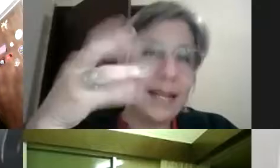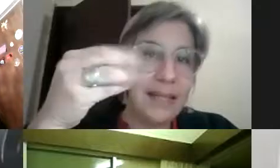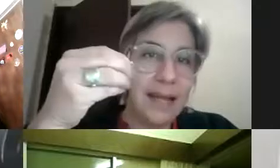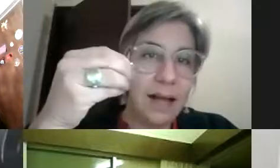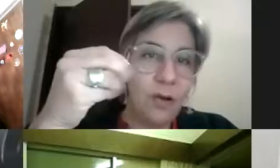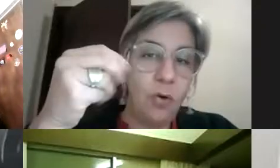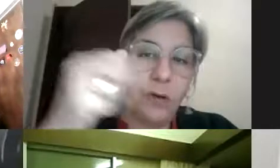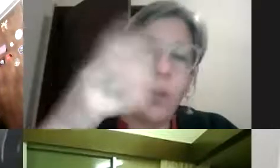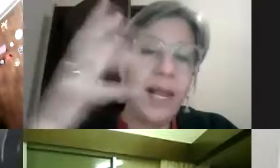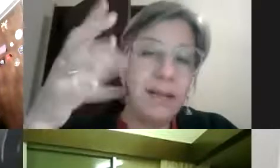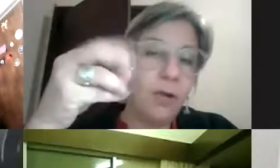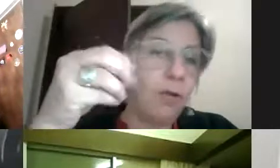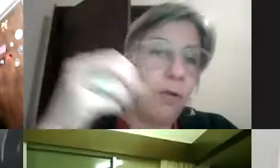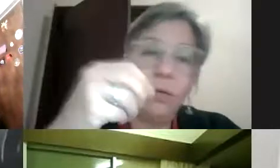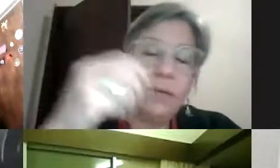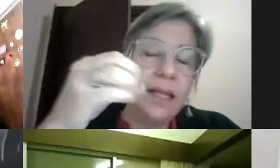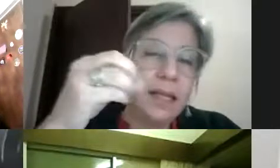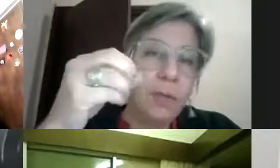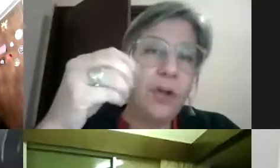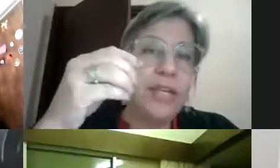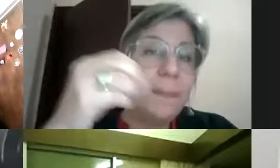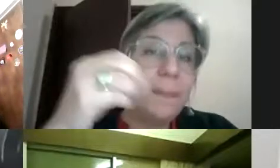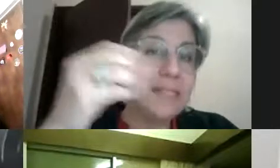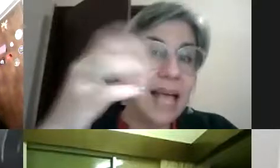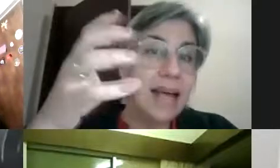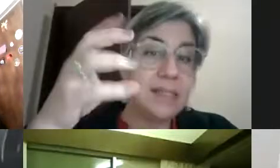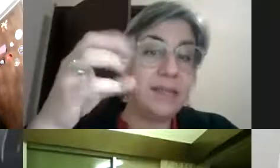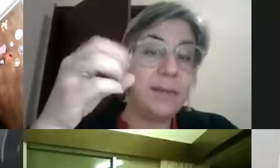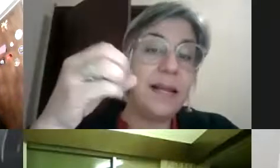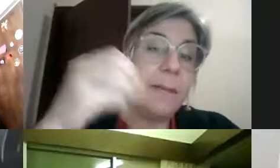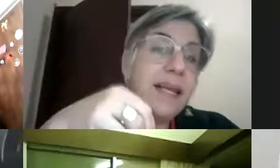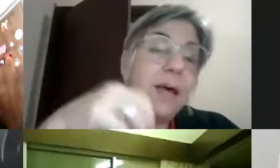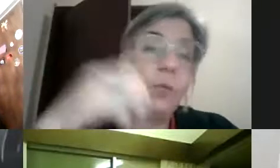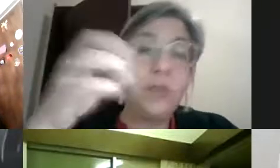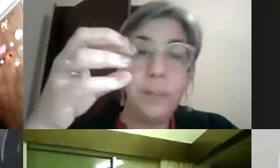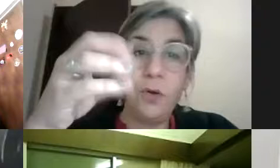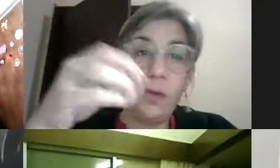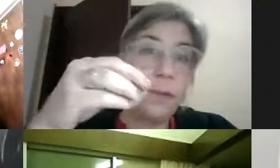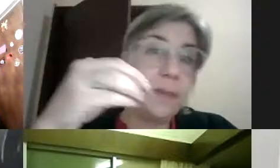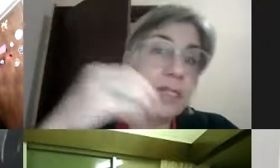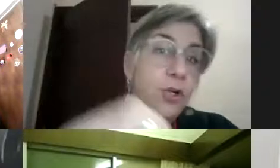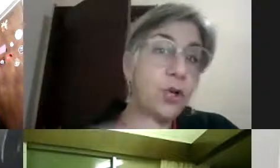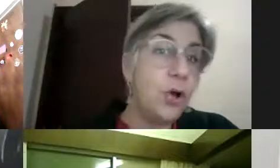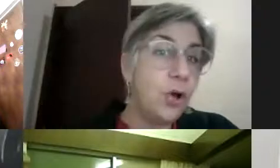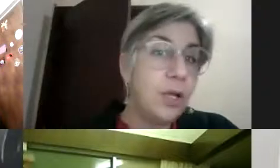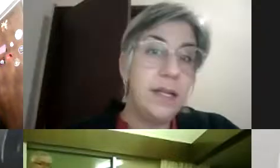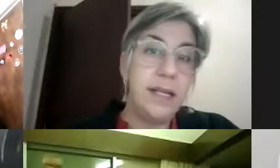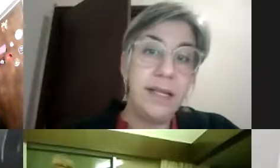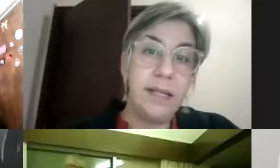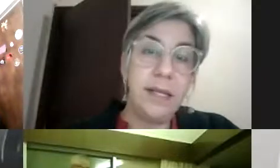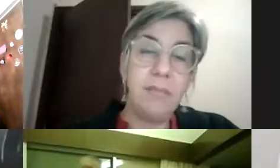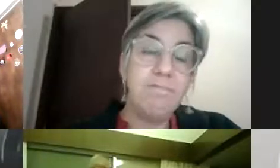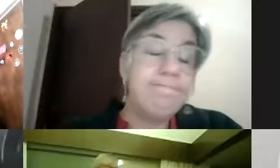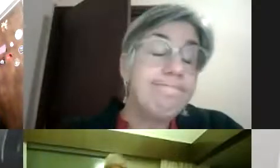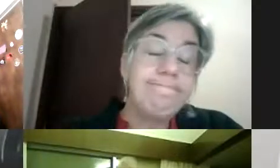es la práctica o frecuente, y bueno, y ahí pensar si vale la pena un tipo de prevención o no.